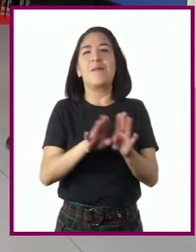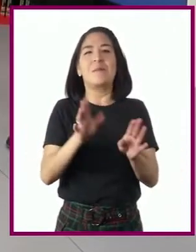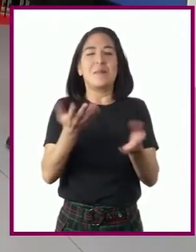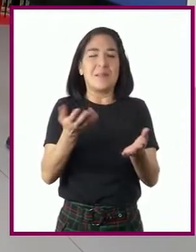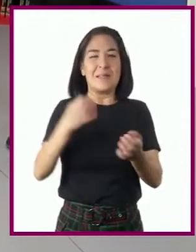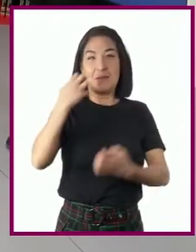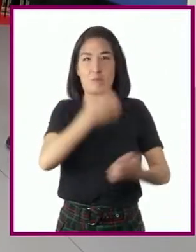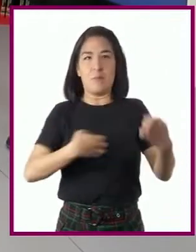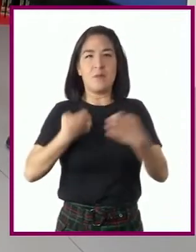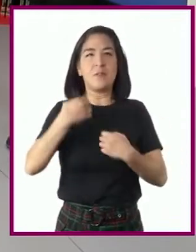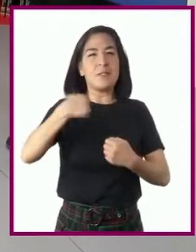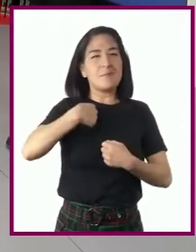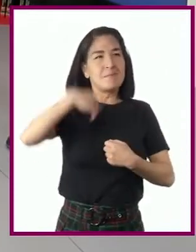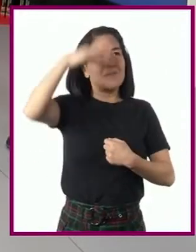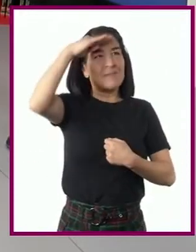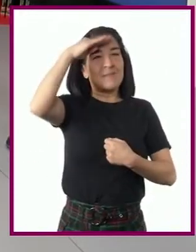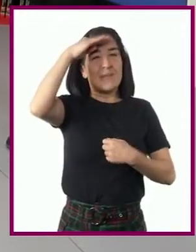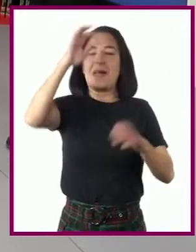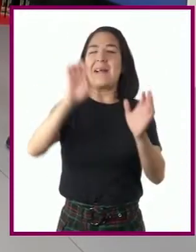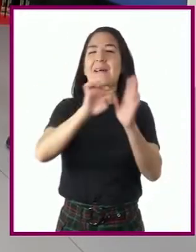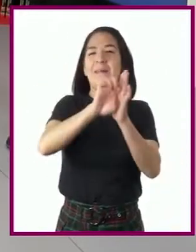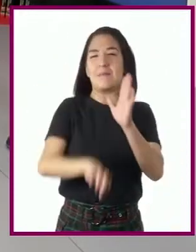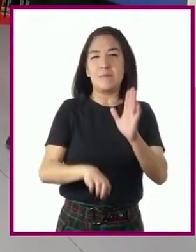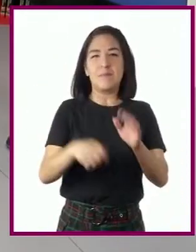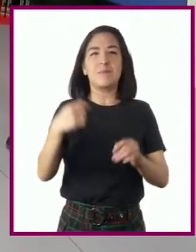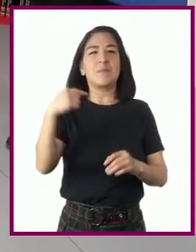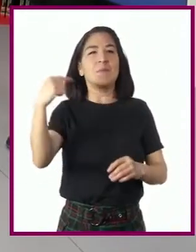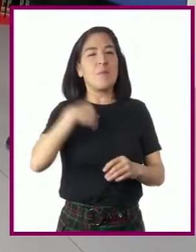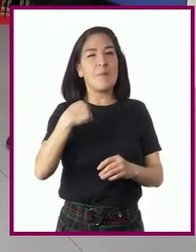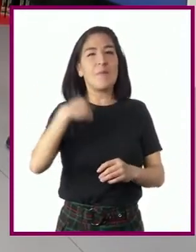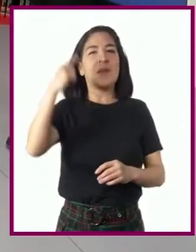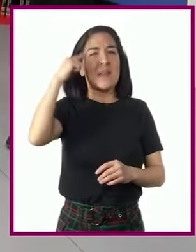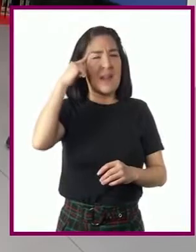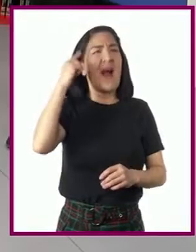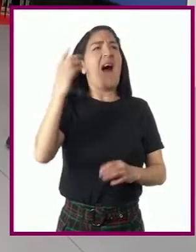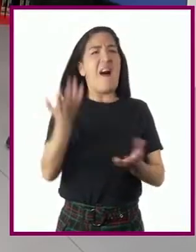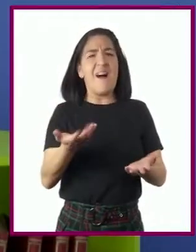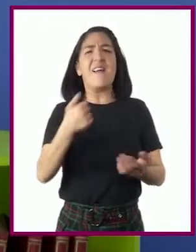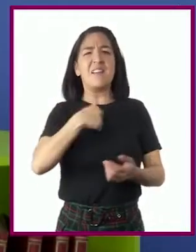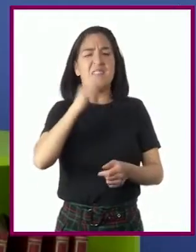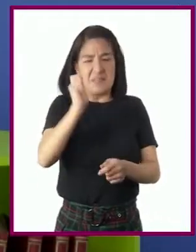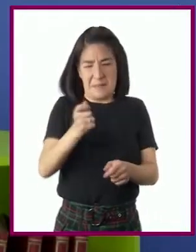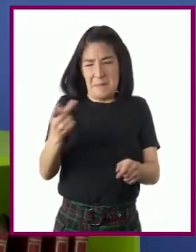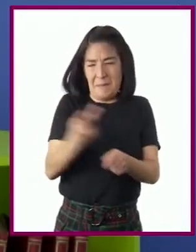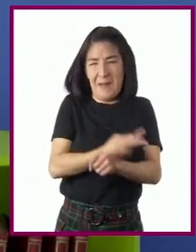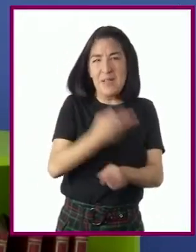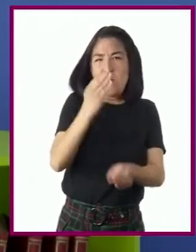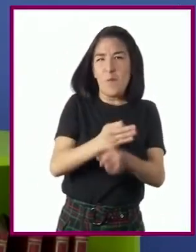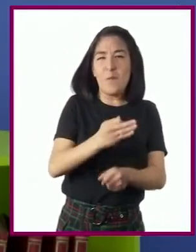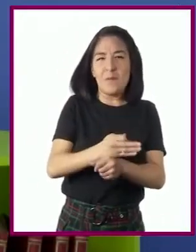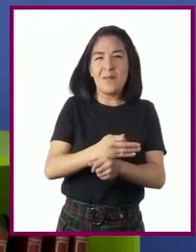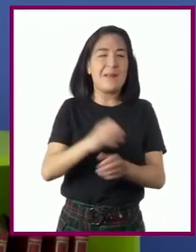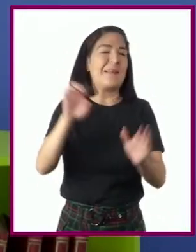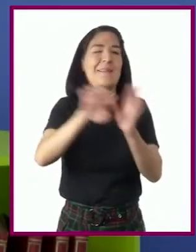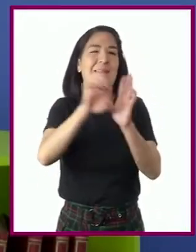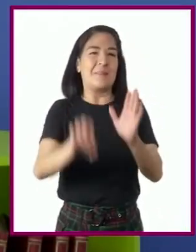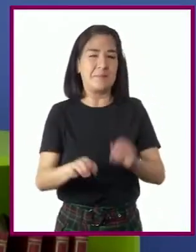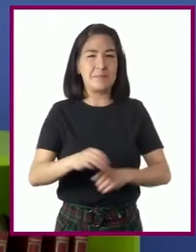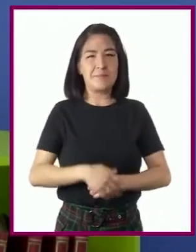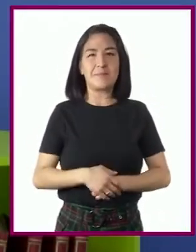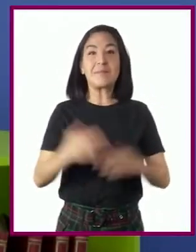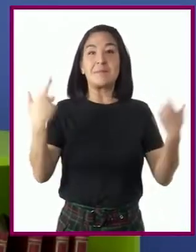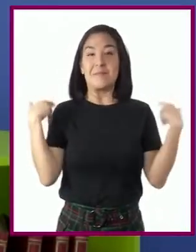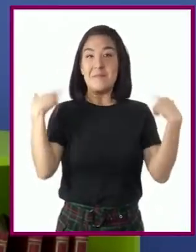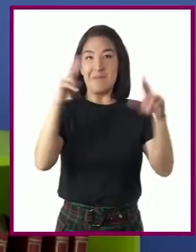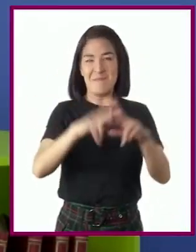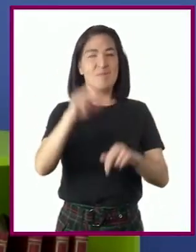cuando somos conscientes de ella, es decir, pensamos acerca de lo que nos está pasando. Por ejemplo, cuando su maestra o